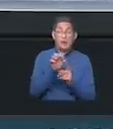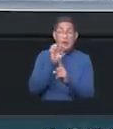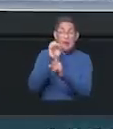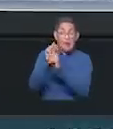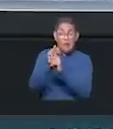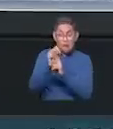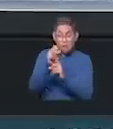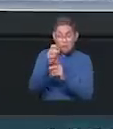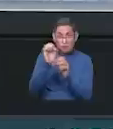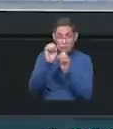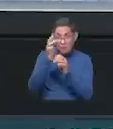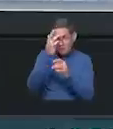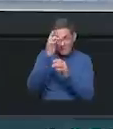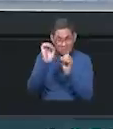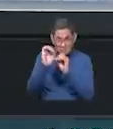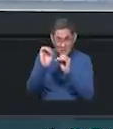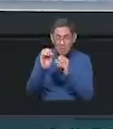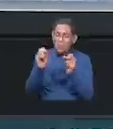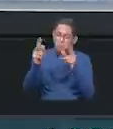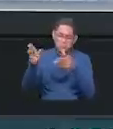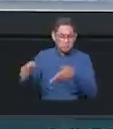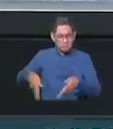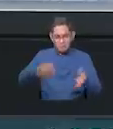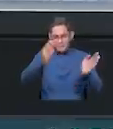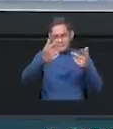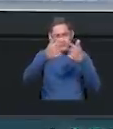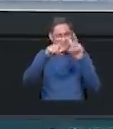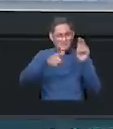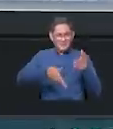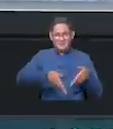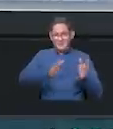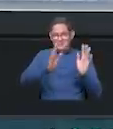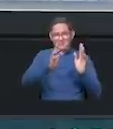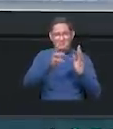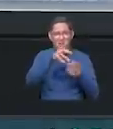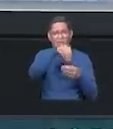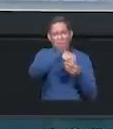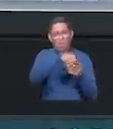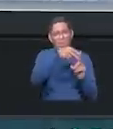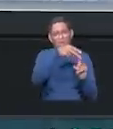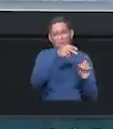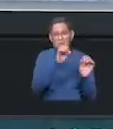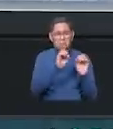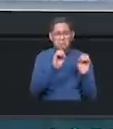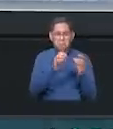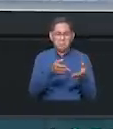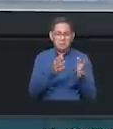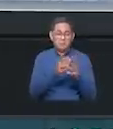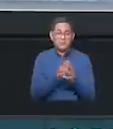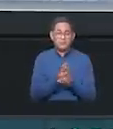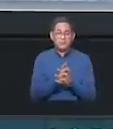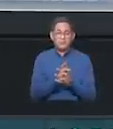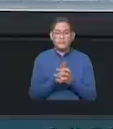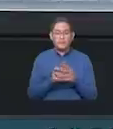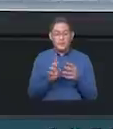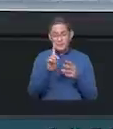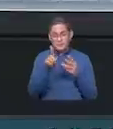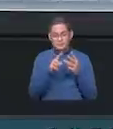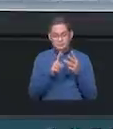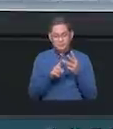negativa no tendrán que cumplir con cuarentena 3